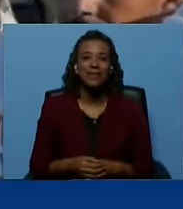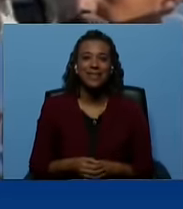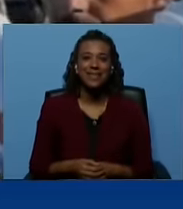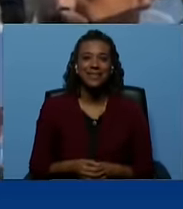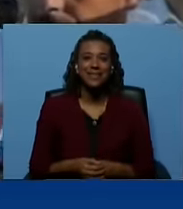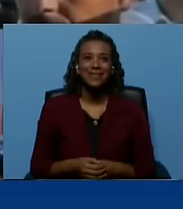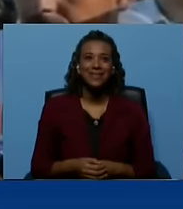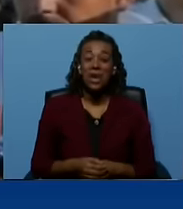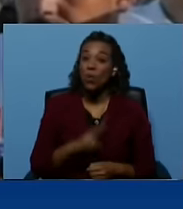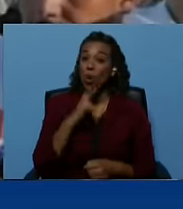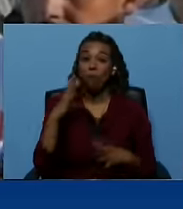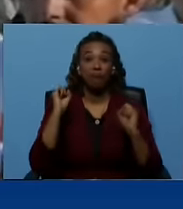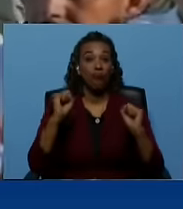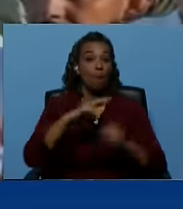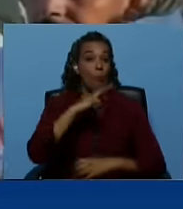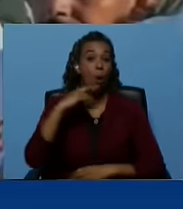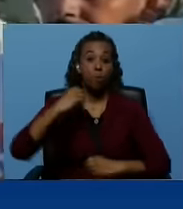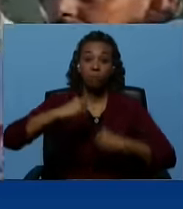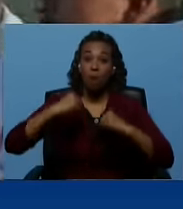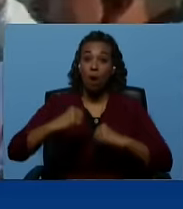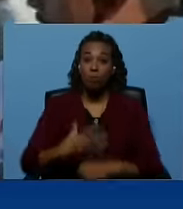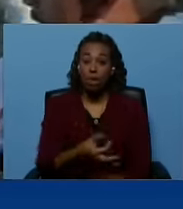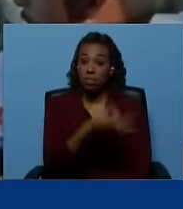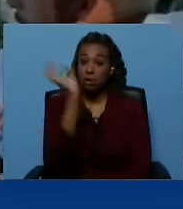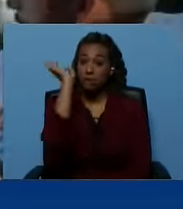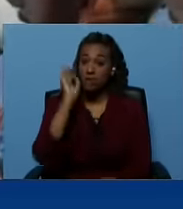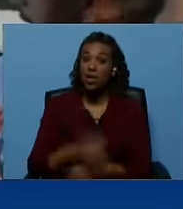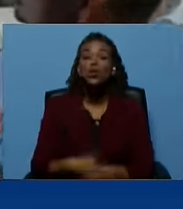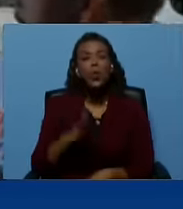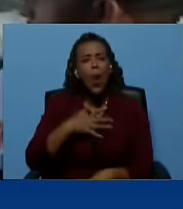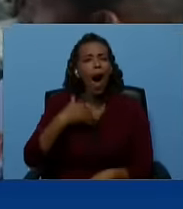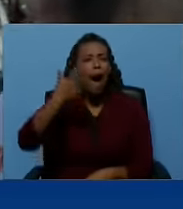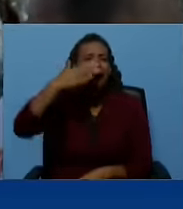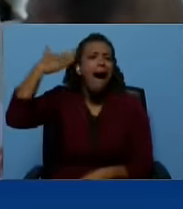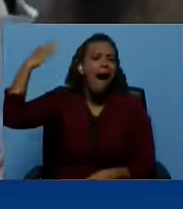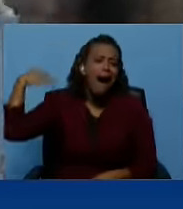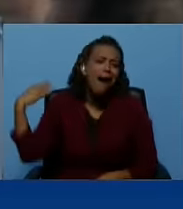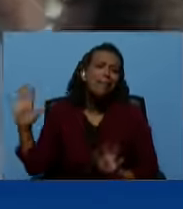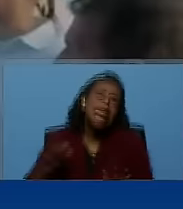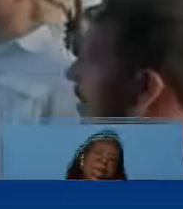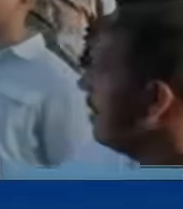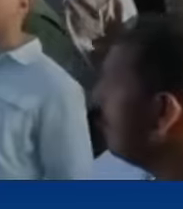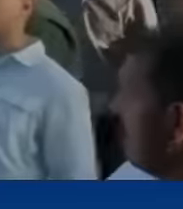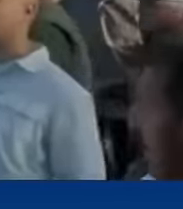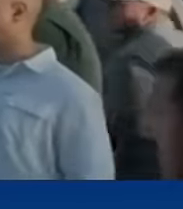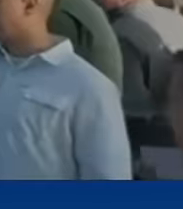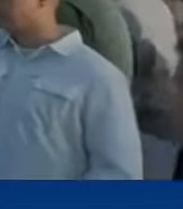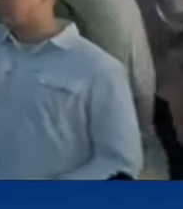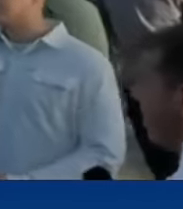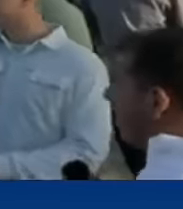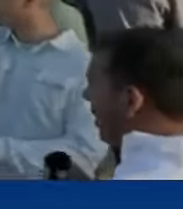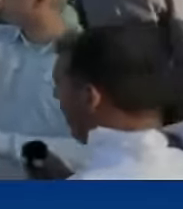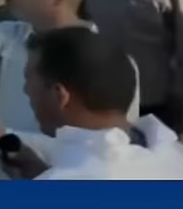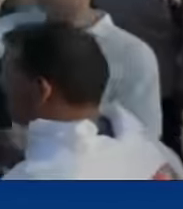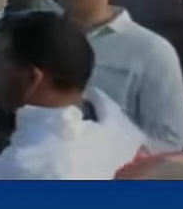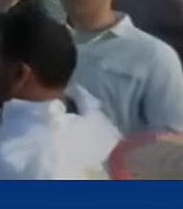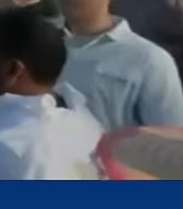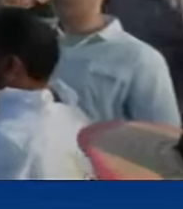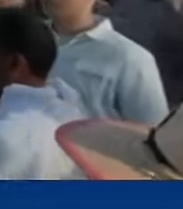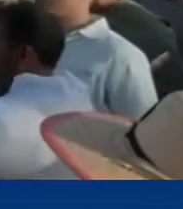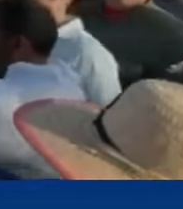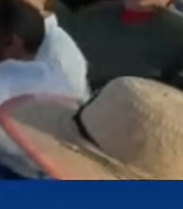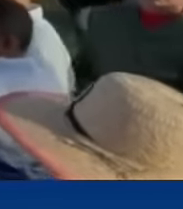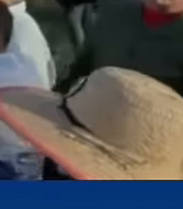Mira mund yo quería venir hace tiempo Mira esta belleza que